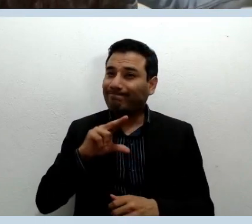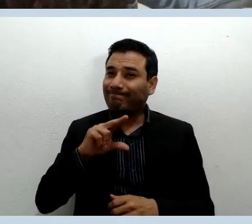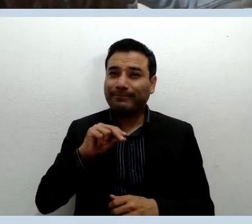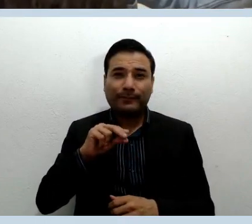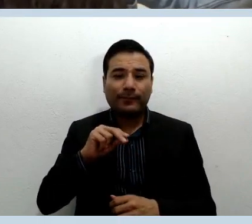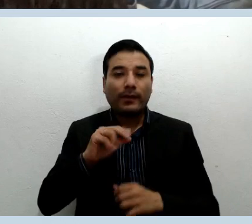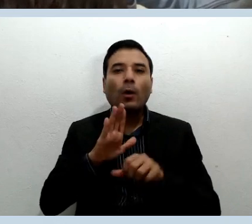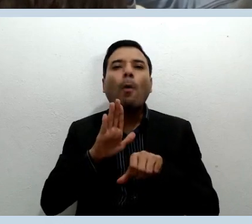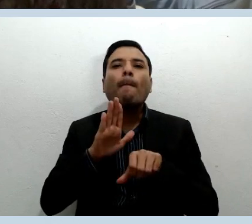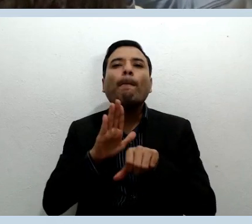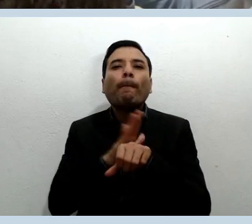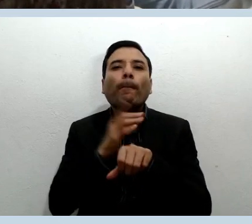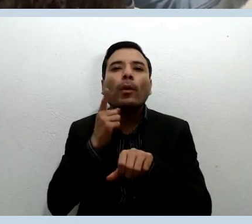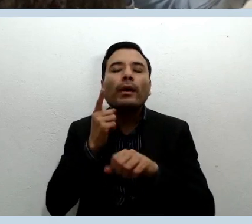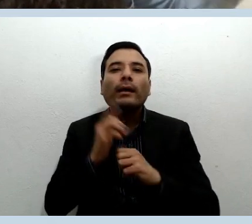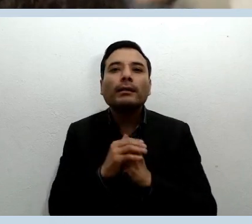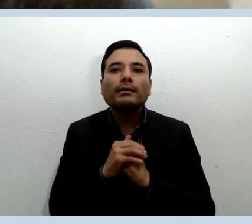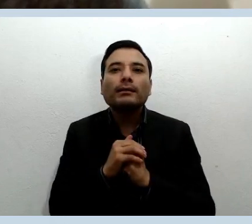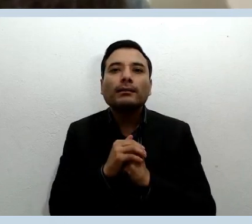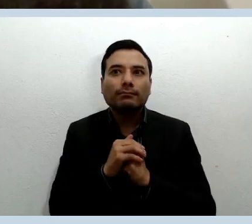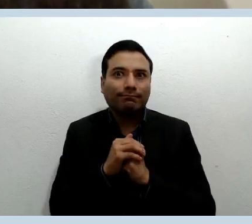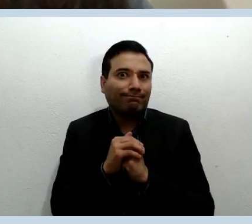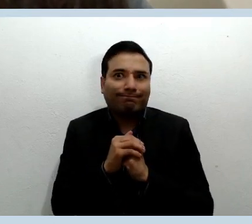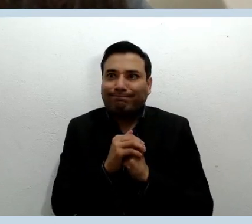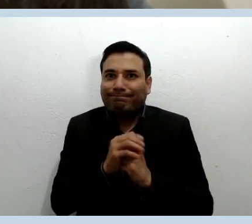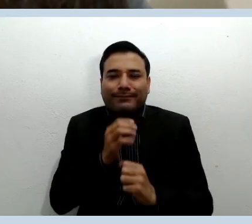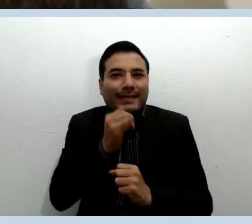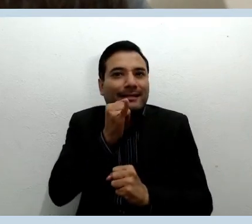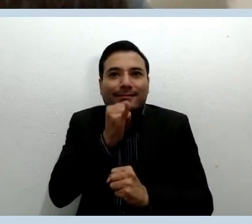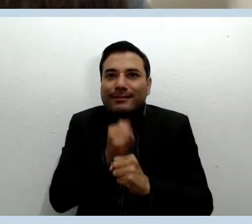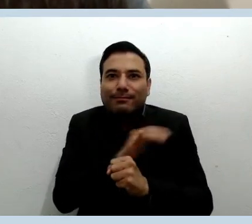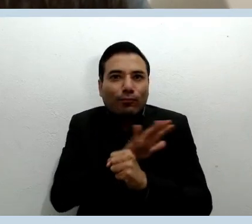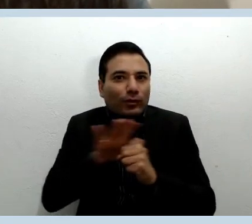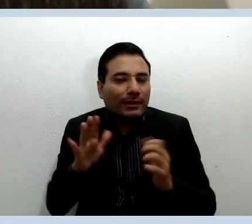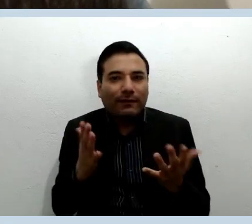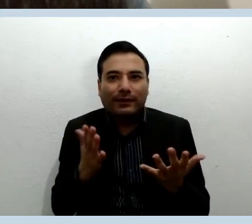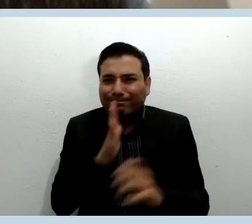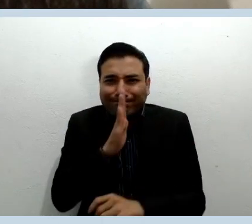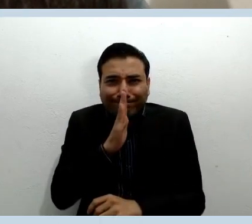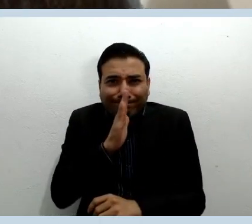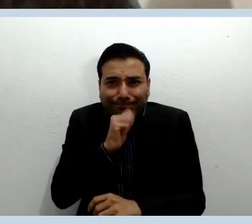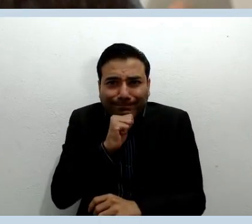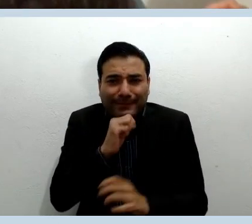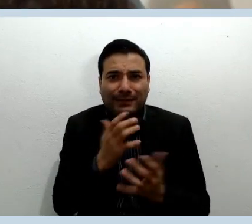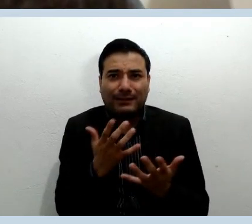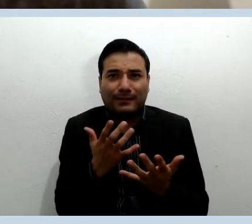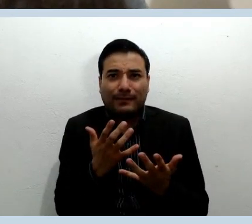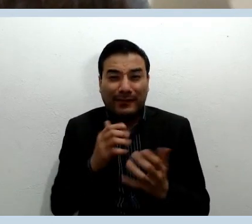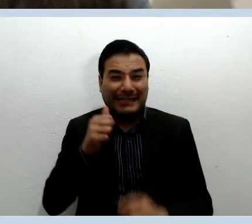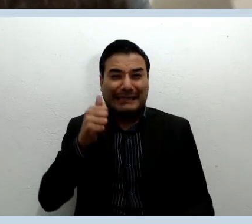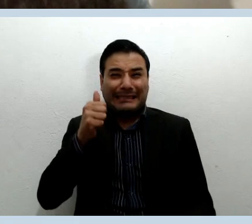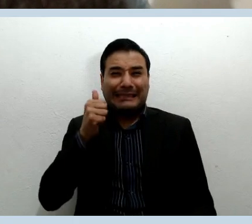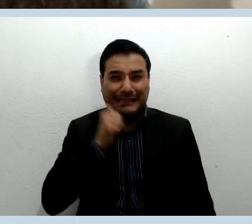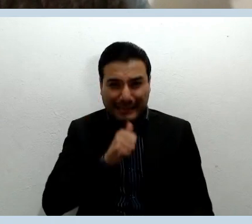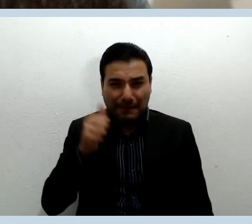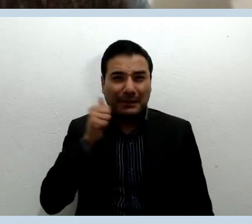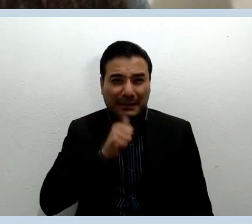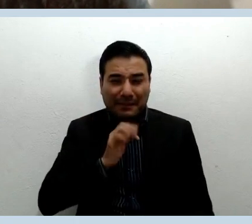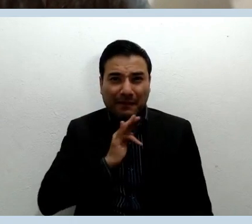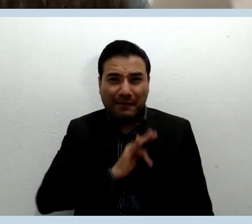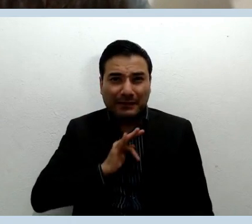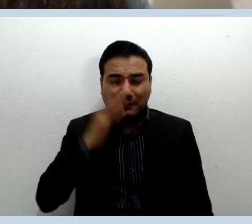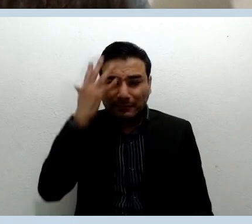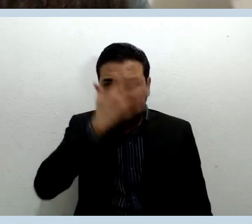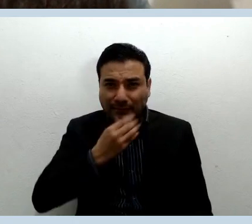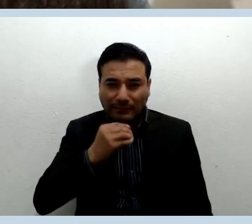Pues porque está es físicamente imposible no también matemáticamente imposible no siempre tiene que ser así y